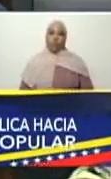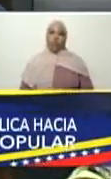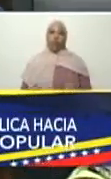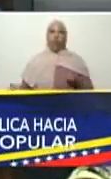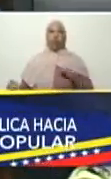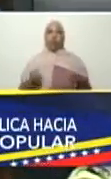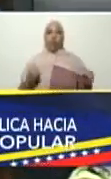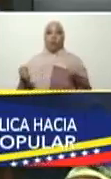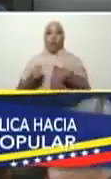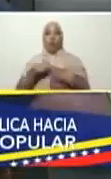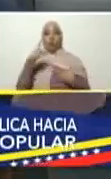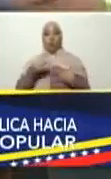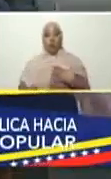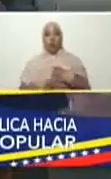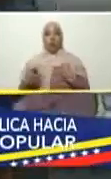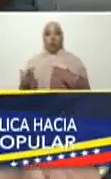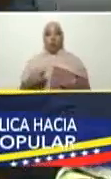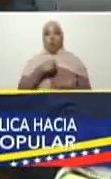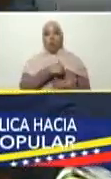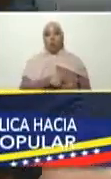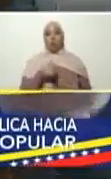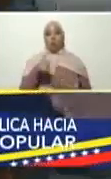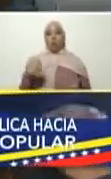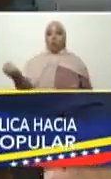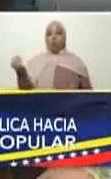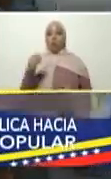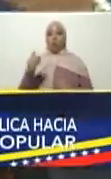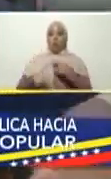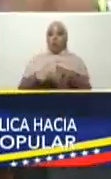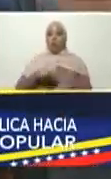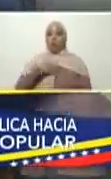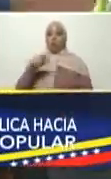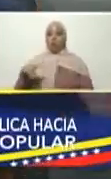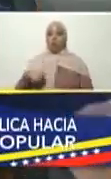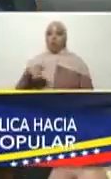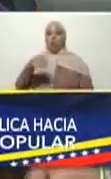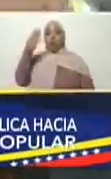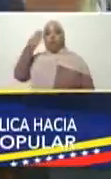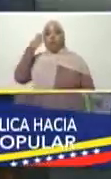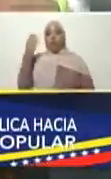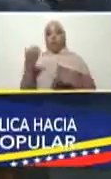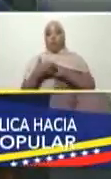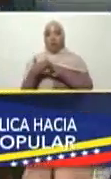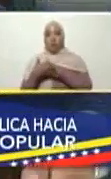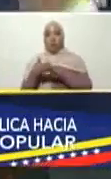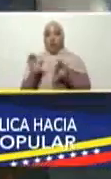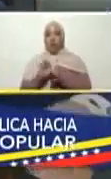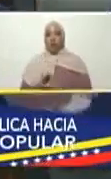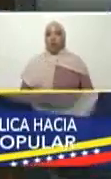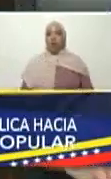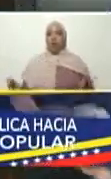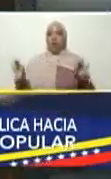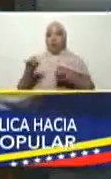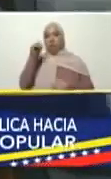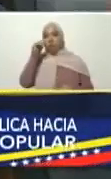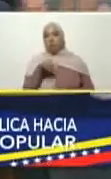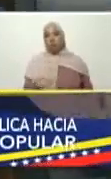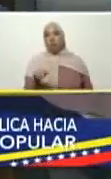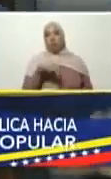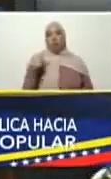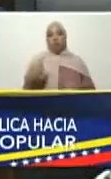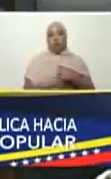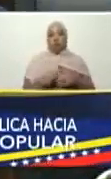esas experiencias para que cada vez más se le transfiera el poder a los que saben resolver los problemas, que no es nada más y nada menos que el pueblo venezolano, como